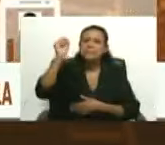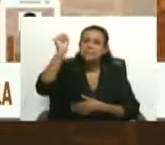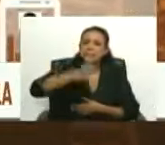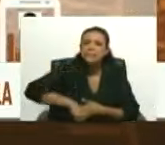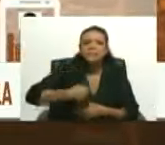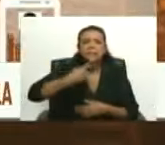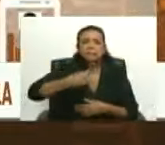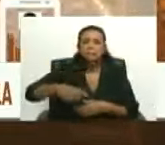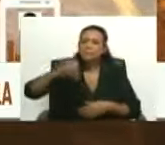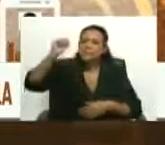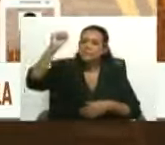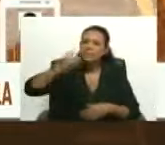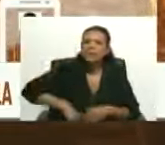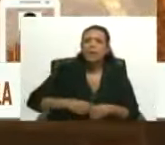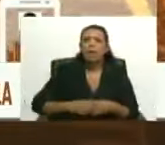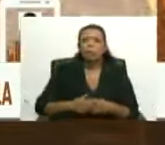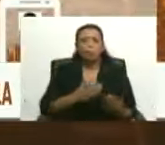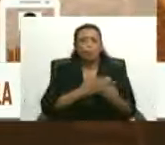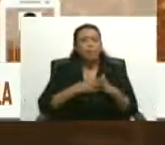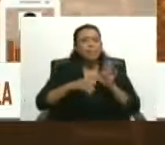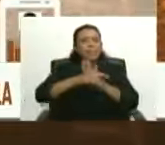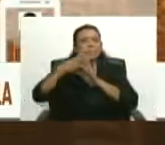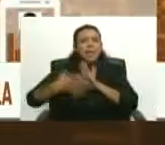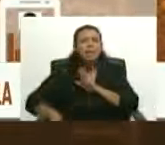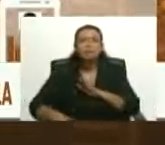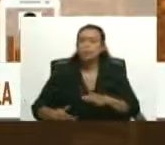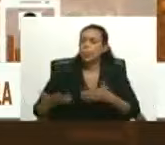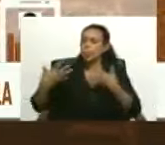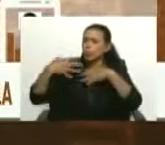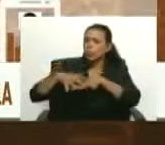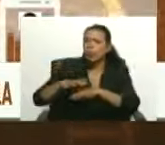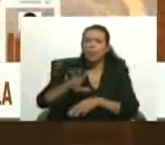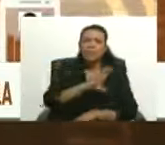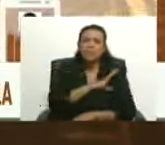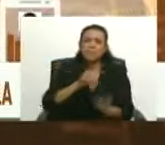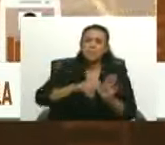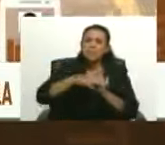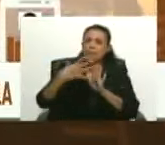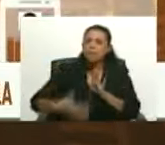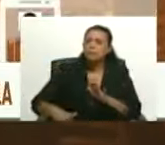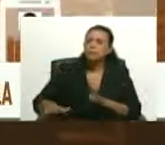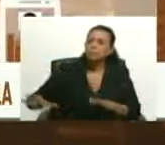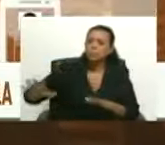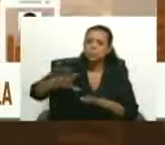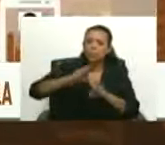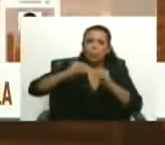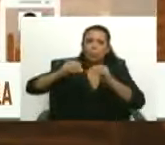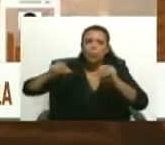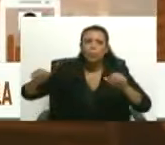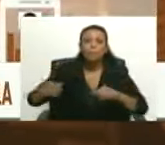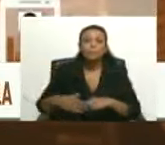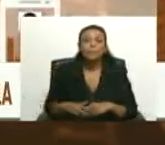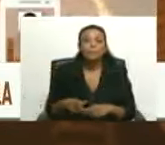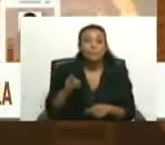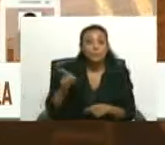el pueblo de Venezuela, por su soberanía, por su integridad territorial, por el